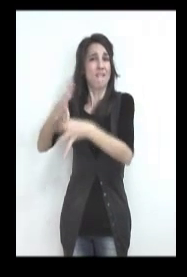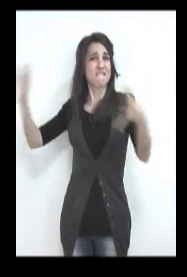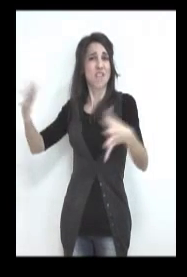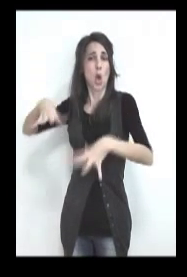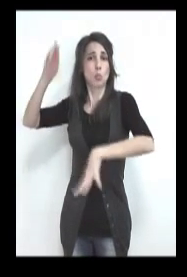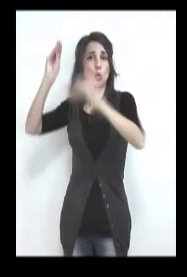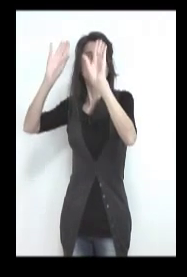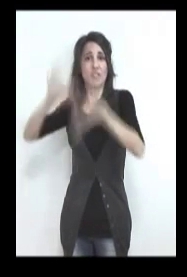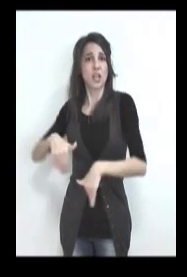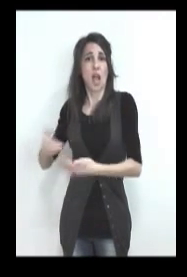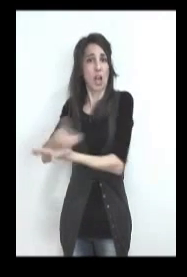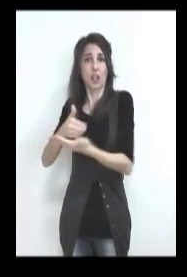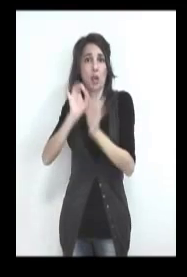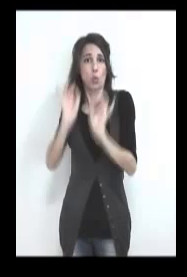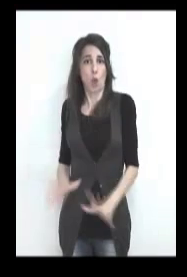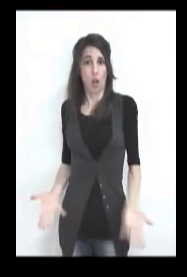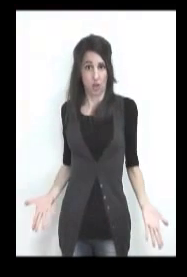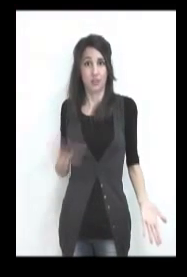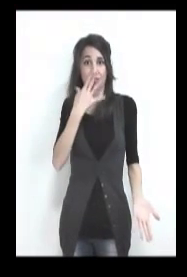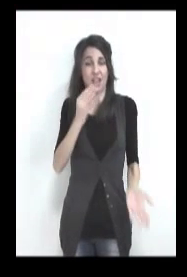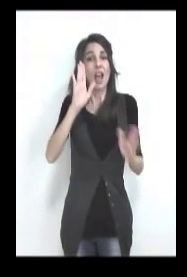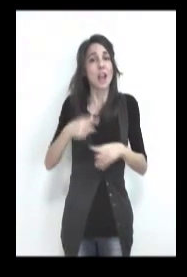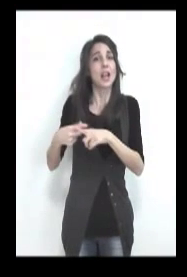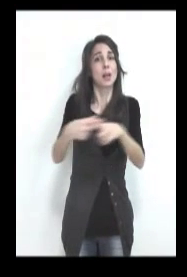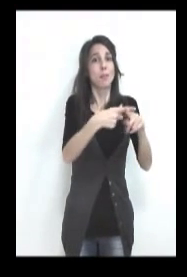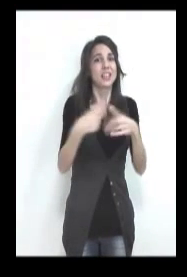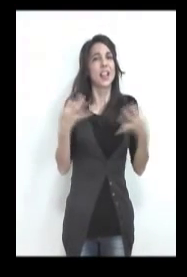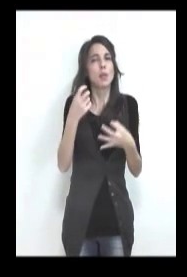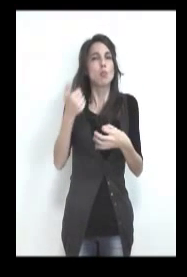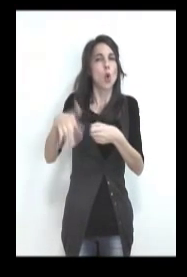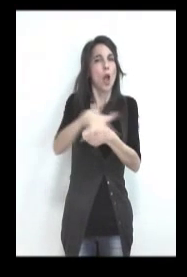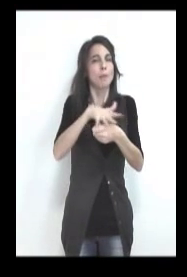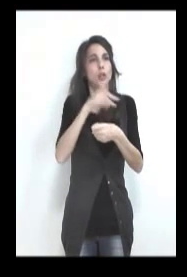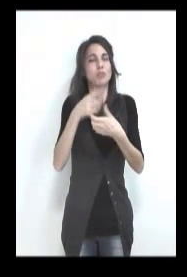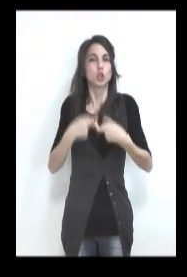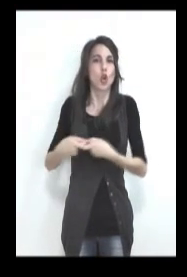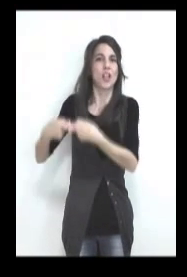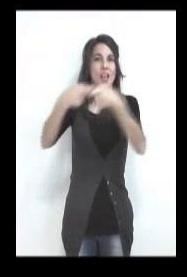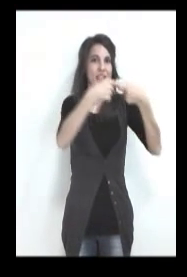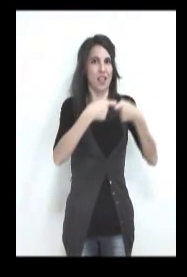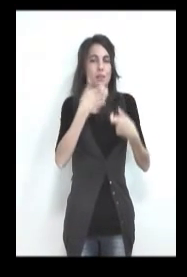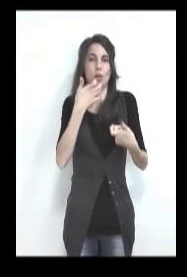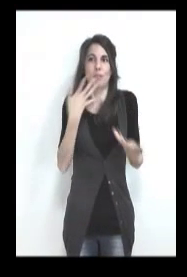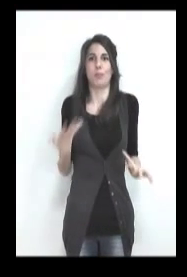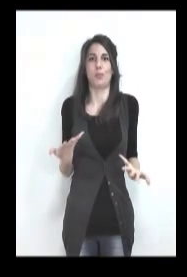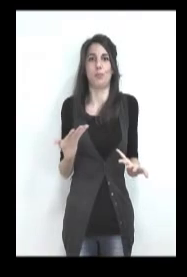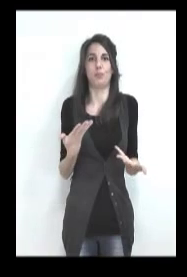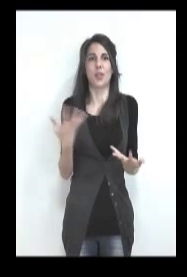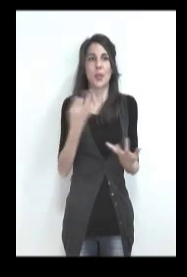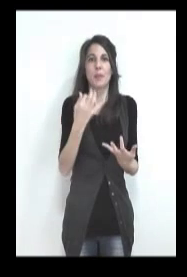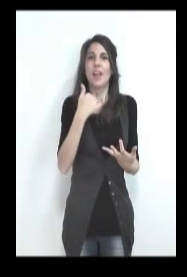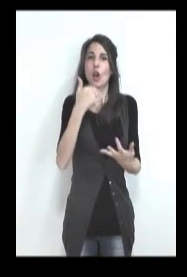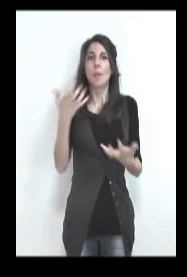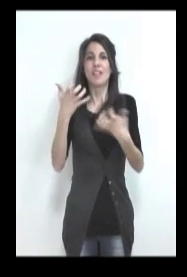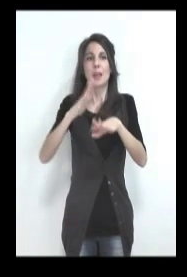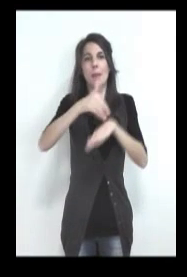final el reparto de todo esto tiene que tener también un ámbito de solidaridad en otros aspectos, ¿no? También tiene que tener una devolución a terceros que hacen uso de